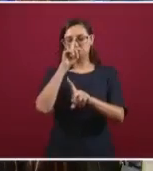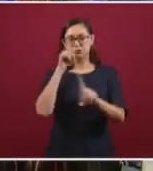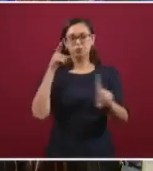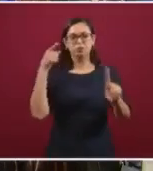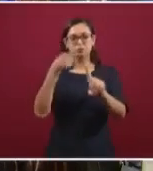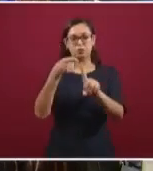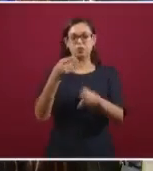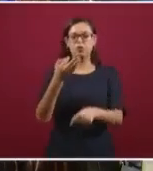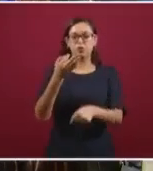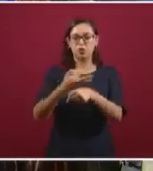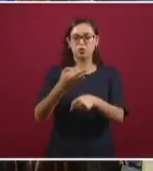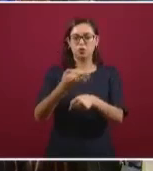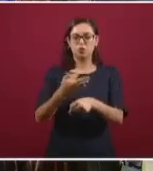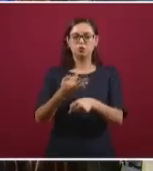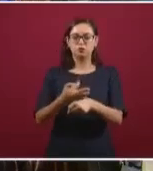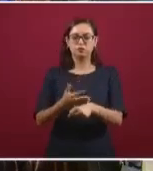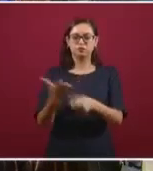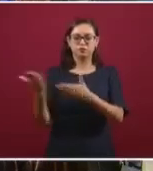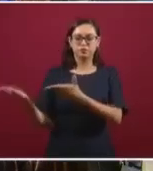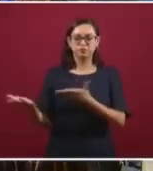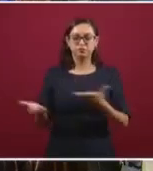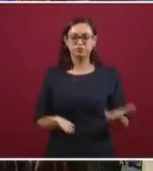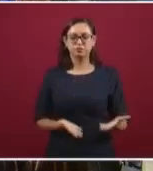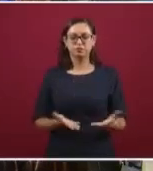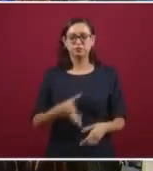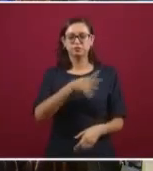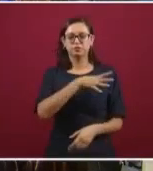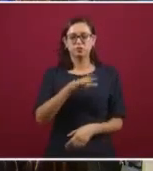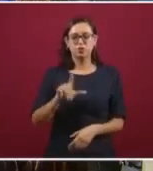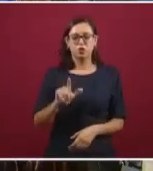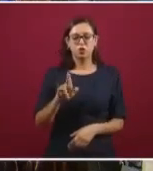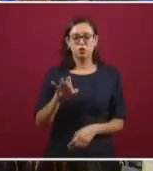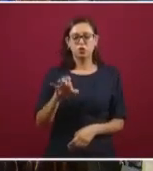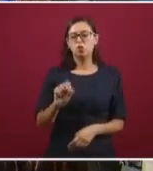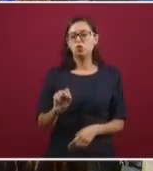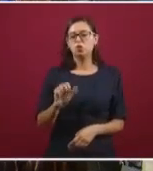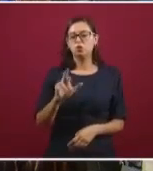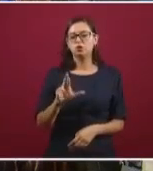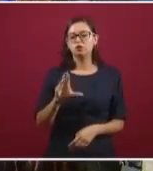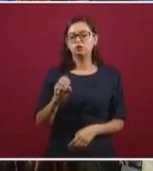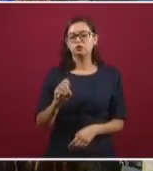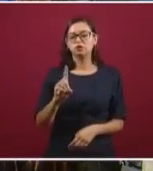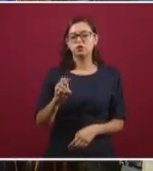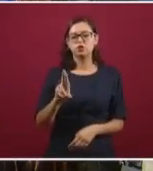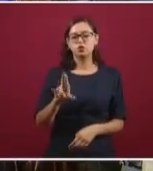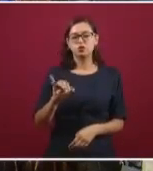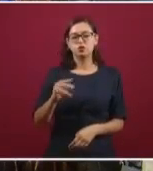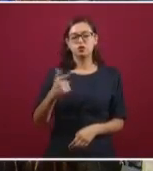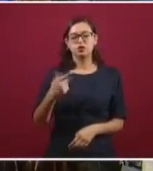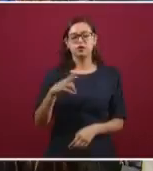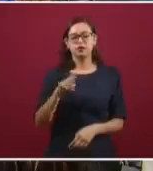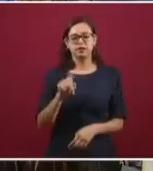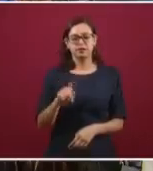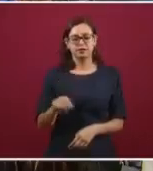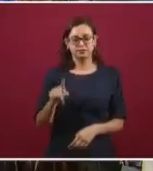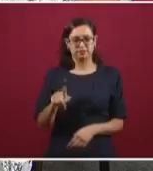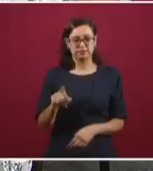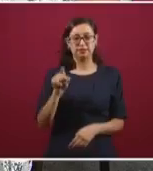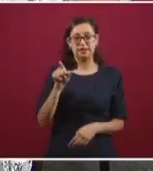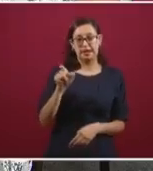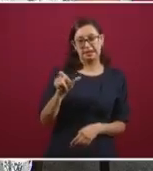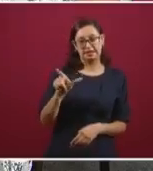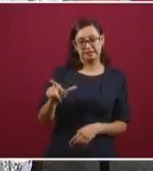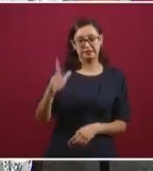la palabra al general Luis Rodríguez Bucio, que es el comandante de la